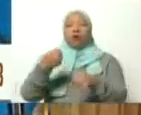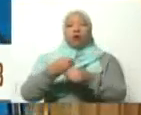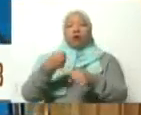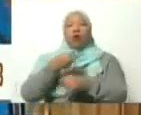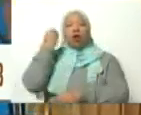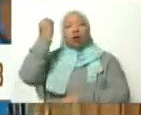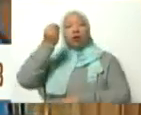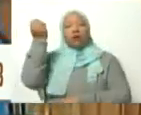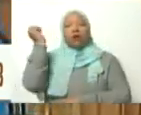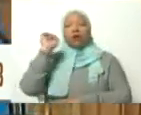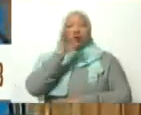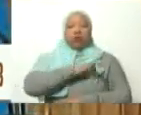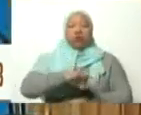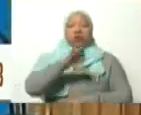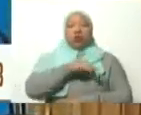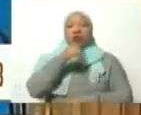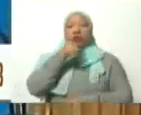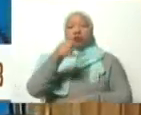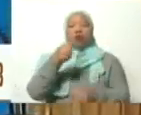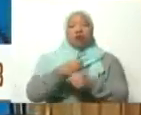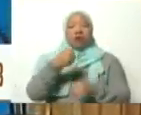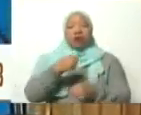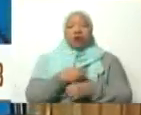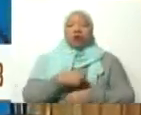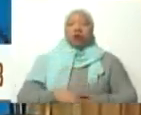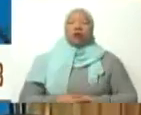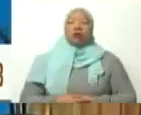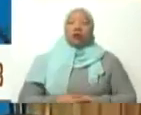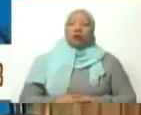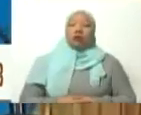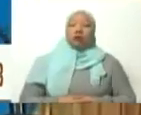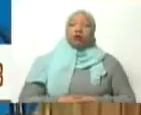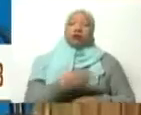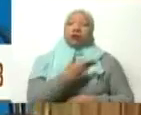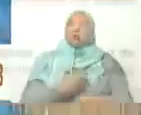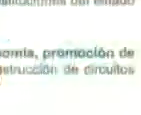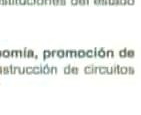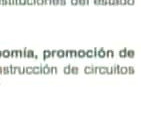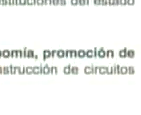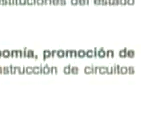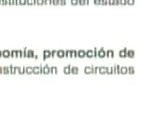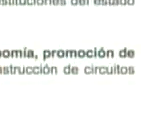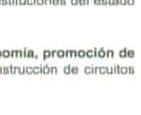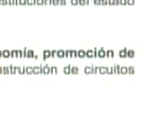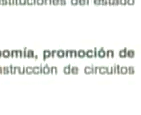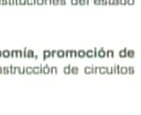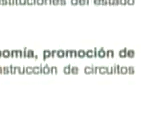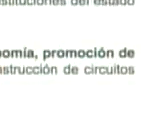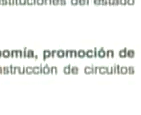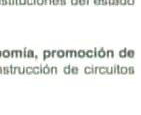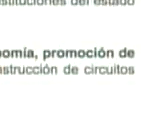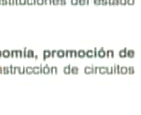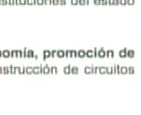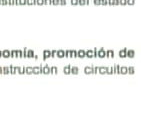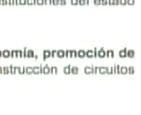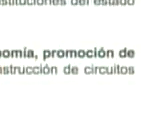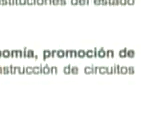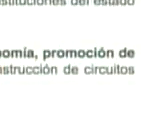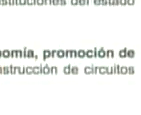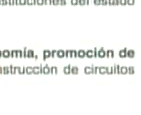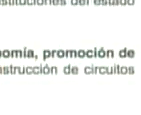al socialismo. Nos ha dicho el presidente, las 3R.net. Los objetivos del